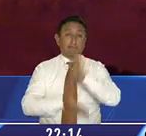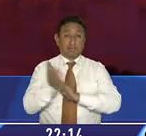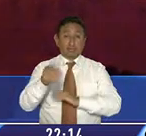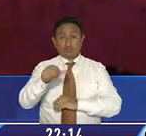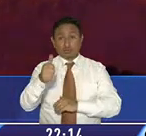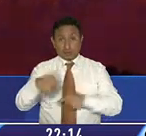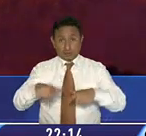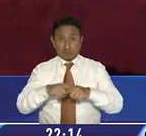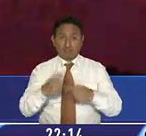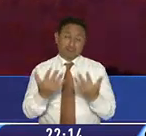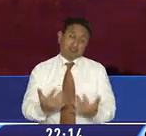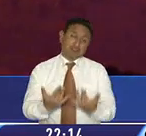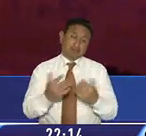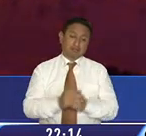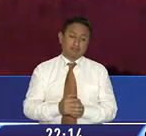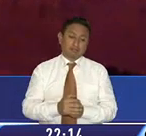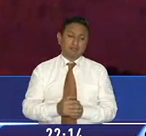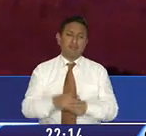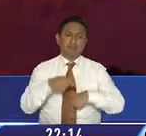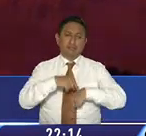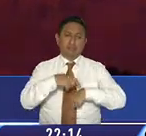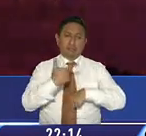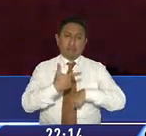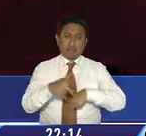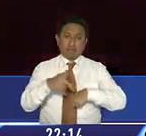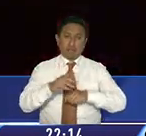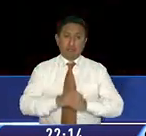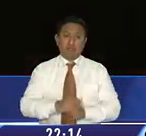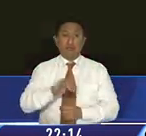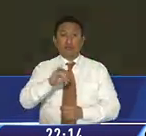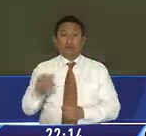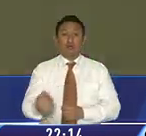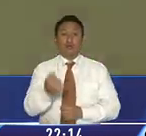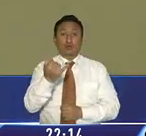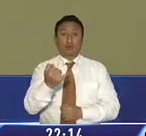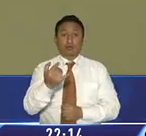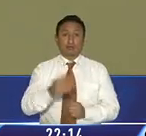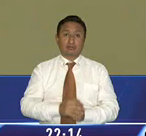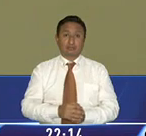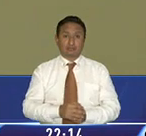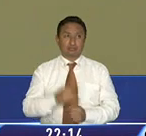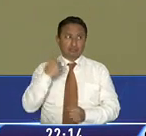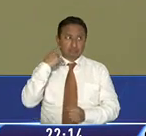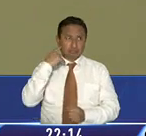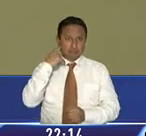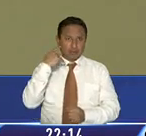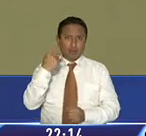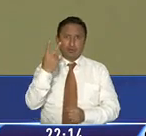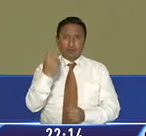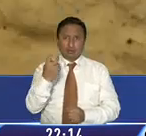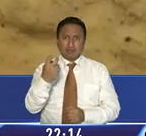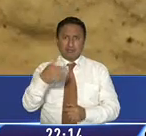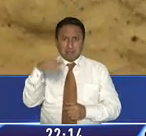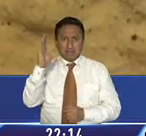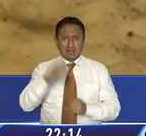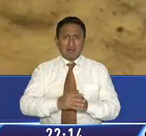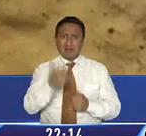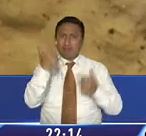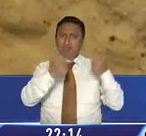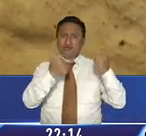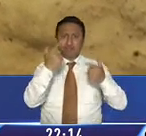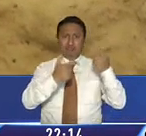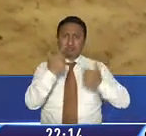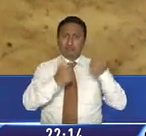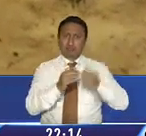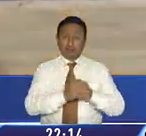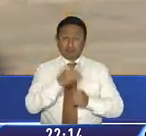otro destino. Eran ya los primeros minutos de este jueves cuando se escuchó más de 1 docena de disparos y al observar